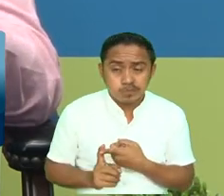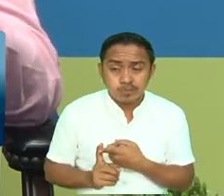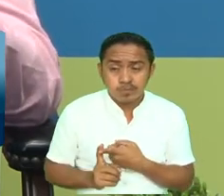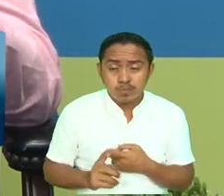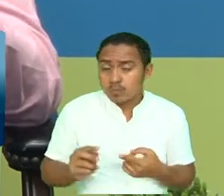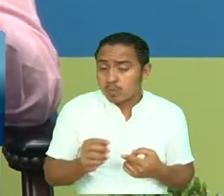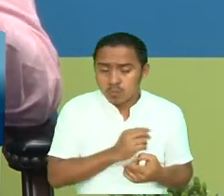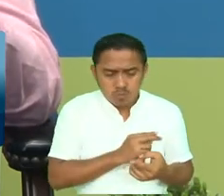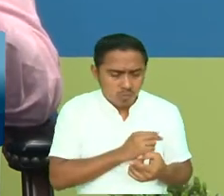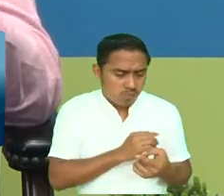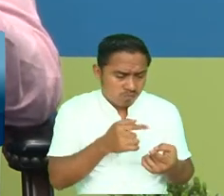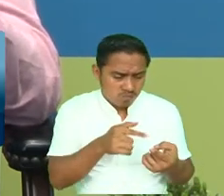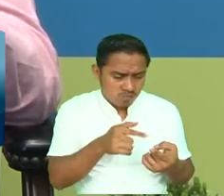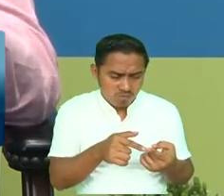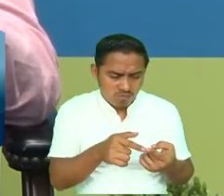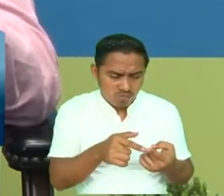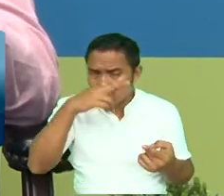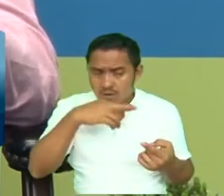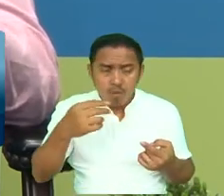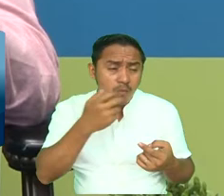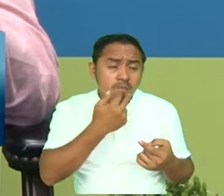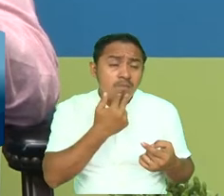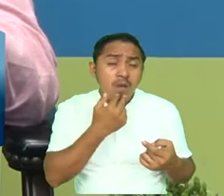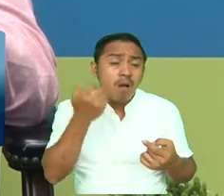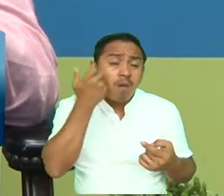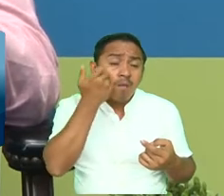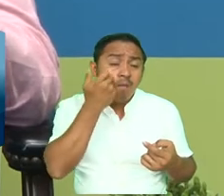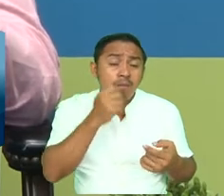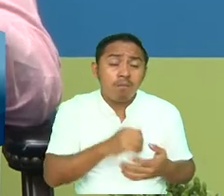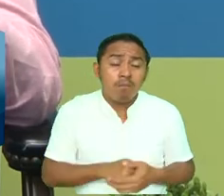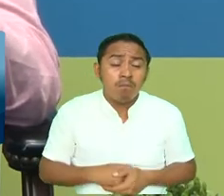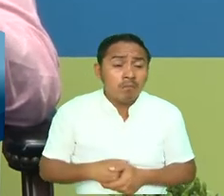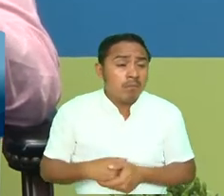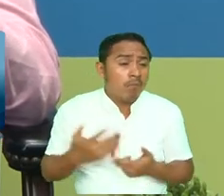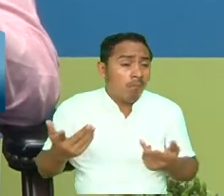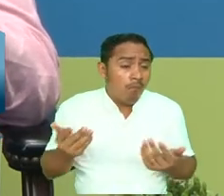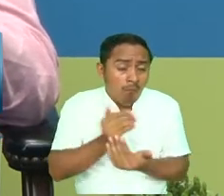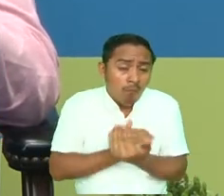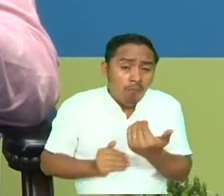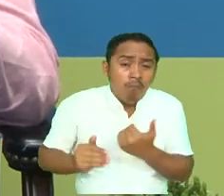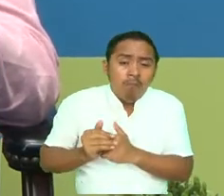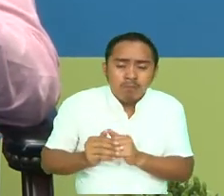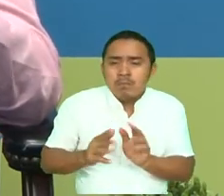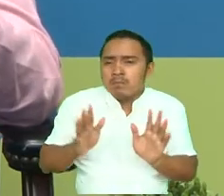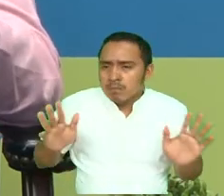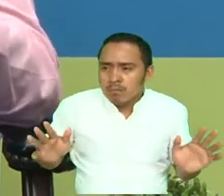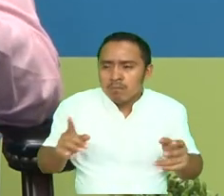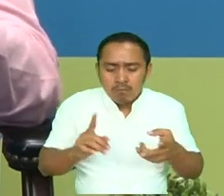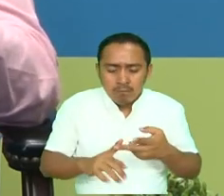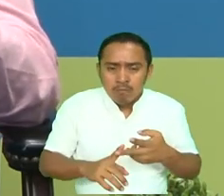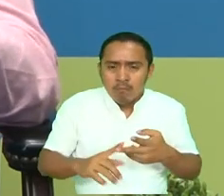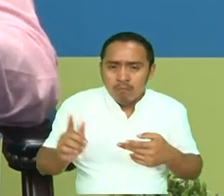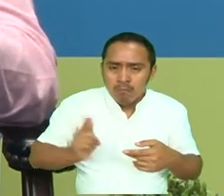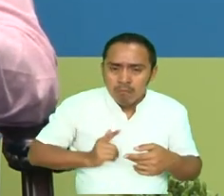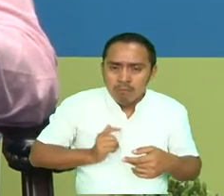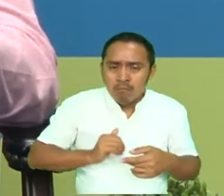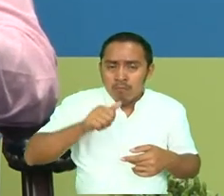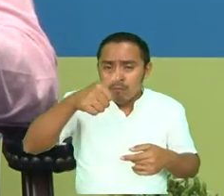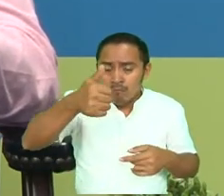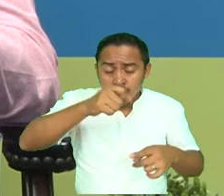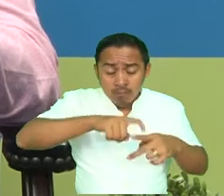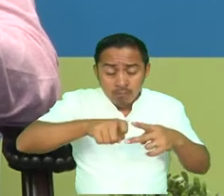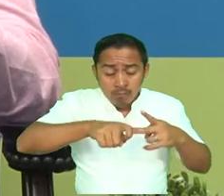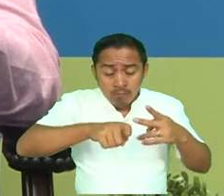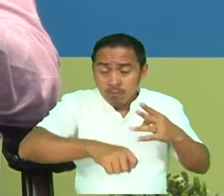hay una causa aparente, no hay ninguna enfermedad que le haga sudar más. Tenemos también que tiene que tener más de 6 meses con este